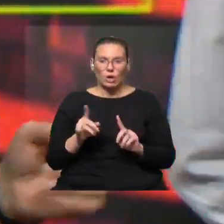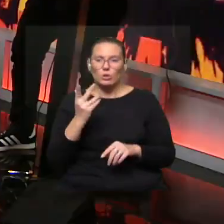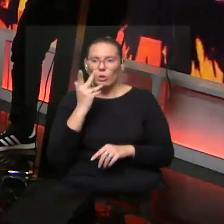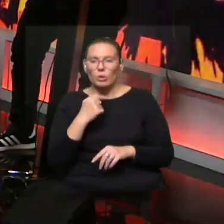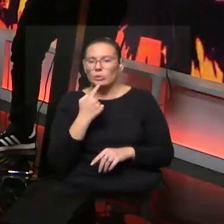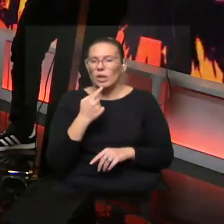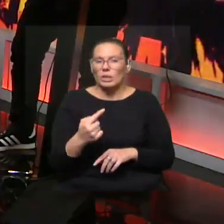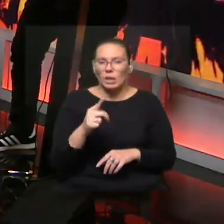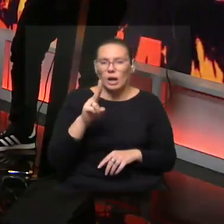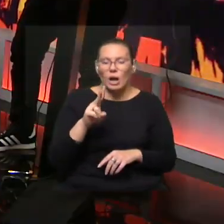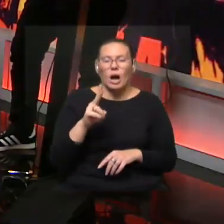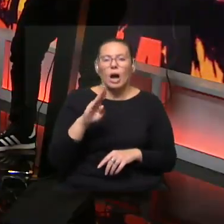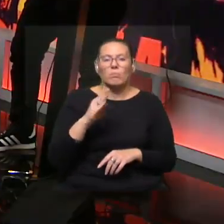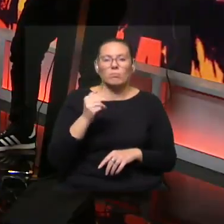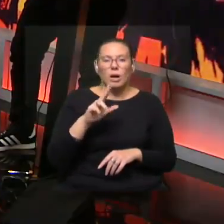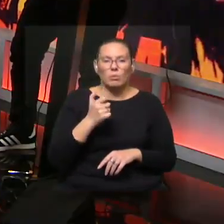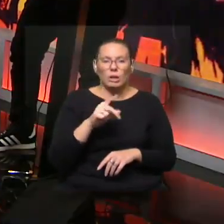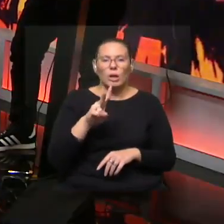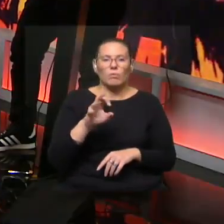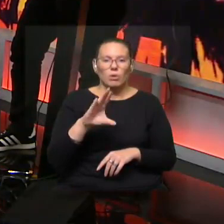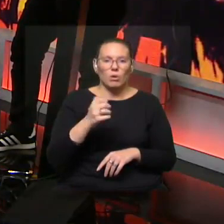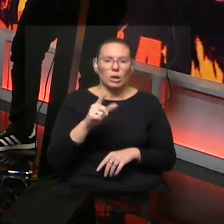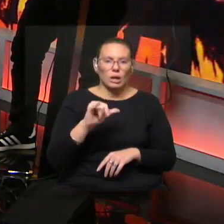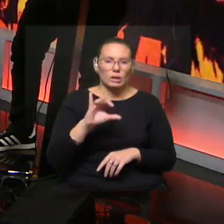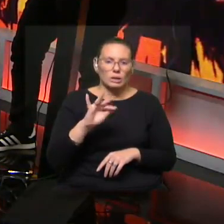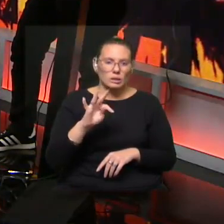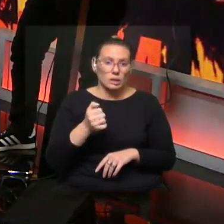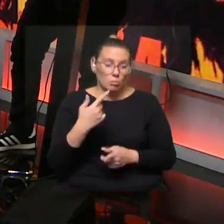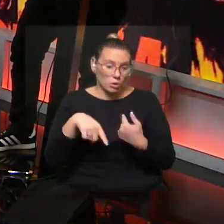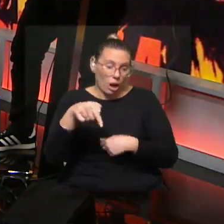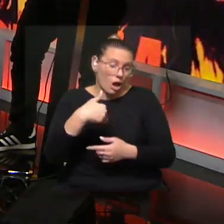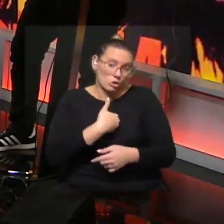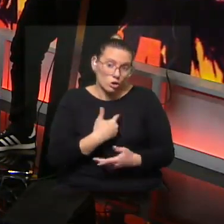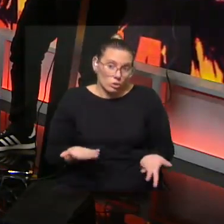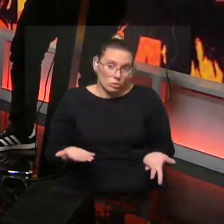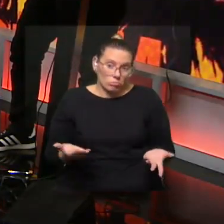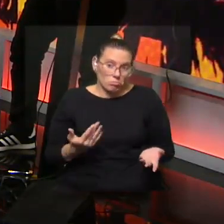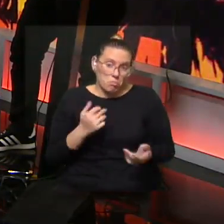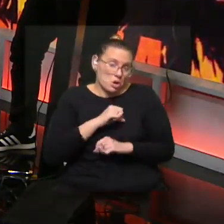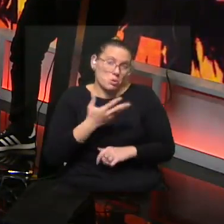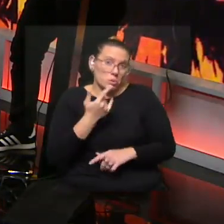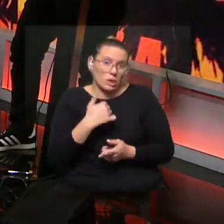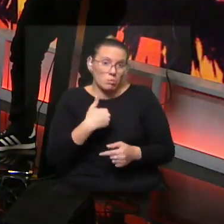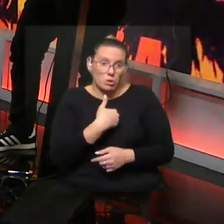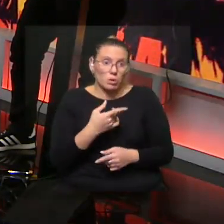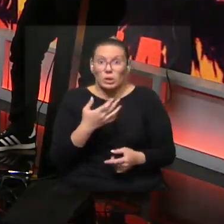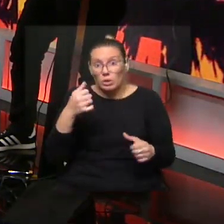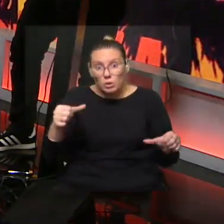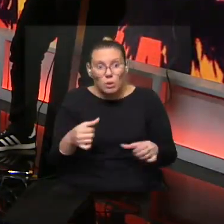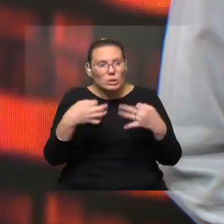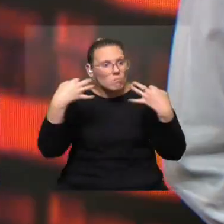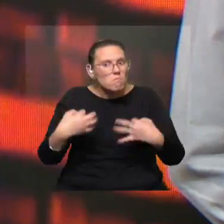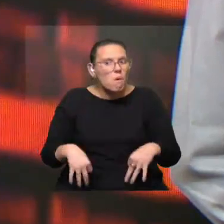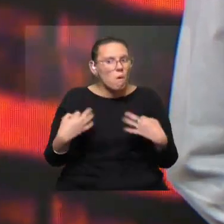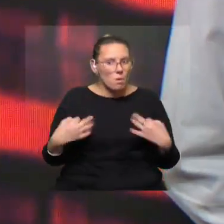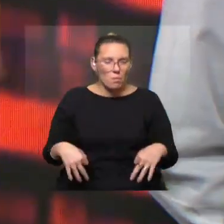que le diga Más que nada Paula que que es vocalista pero acá cumple esa función le guste o no y este y lo hace bárbaro entonces digo